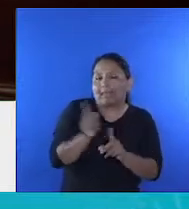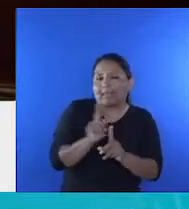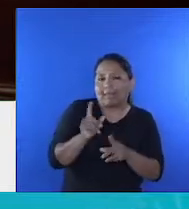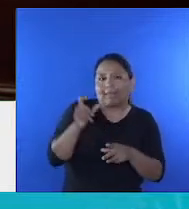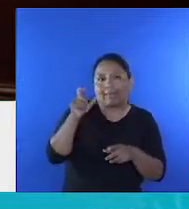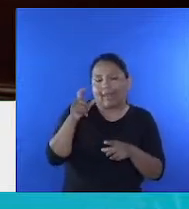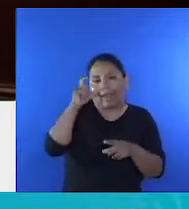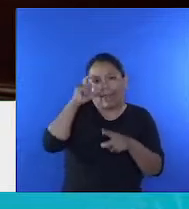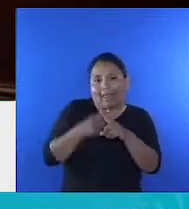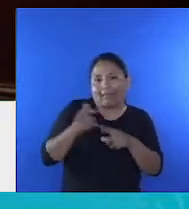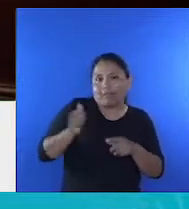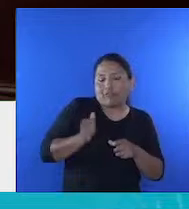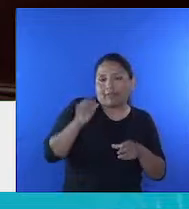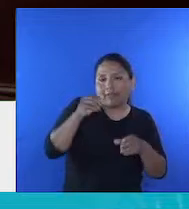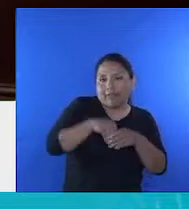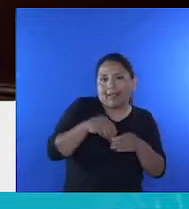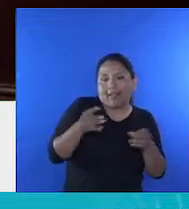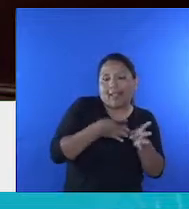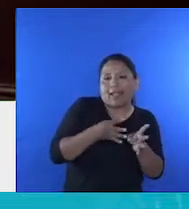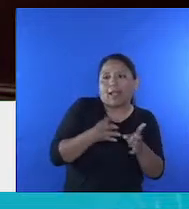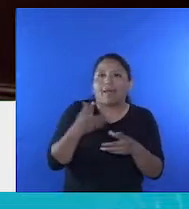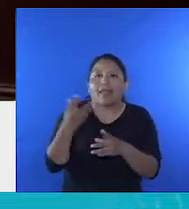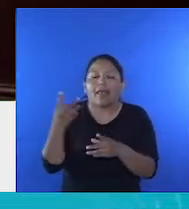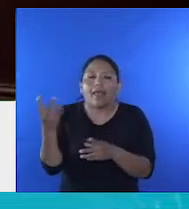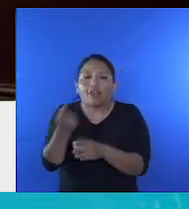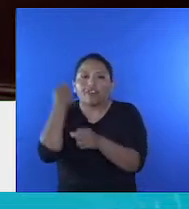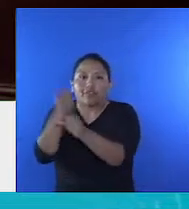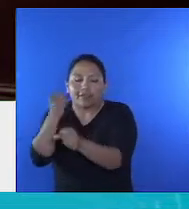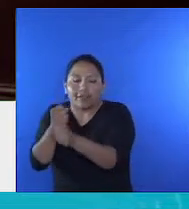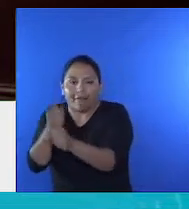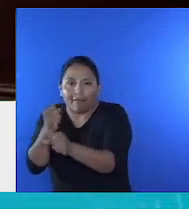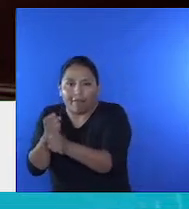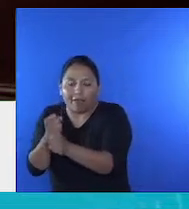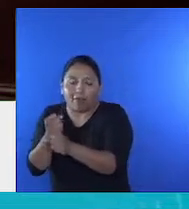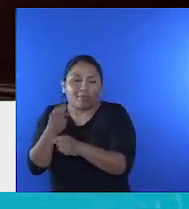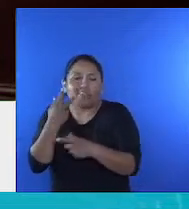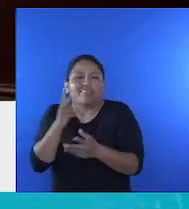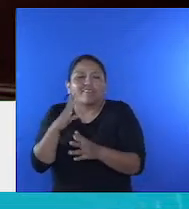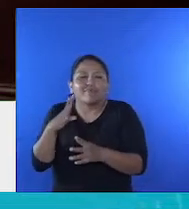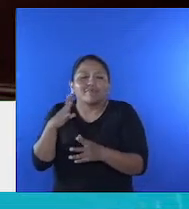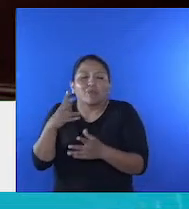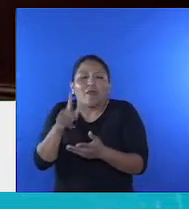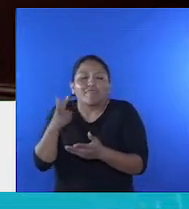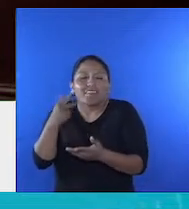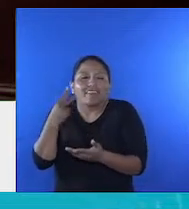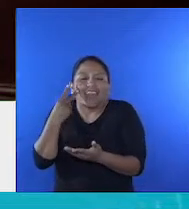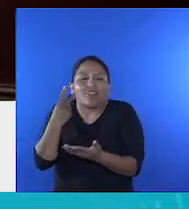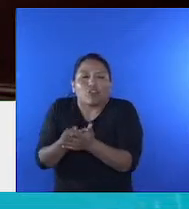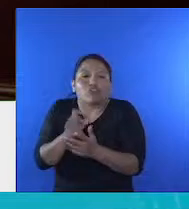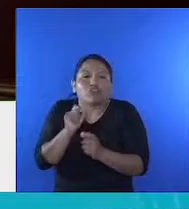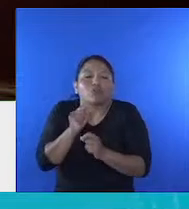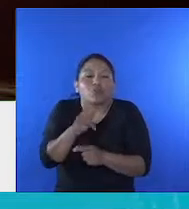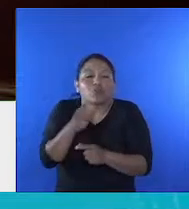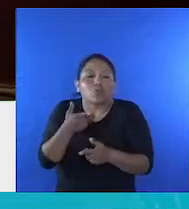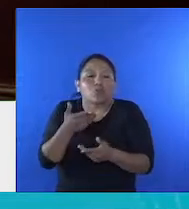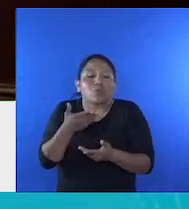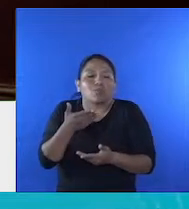la guerra para conseguir trabajo, por ejemplo, porque estaba realmente deslegitimada su voz a partir de